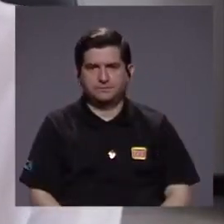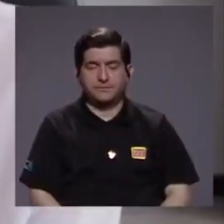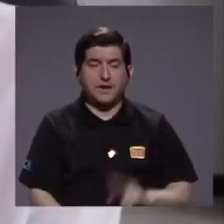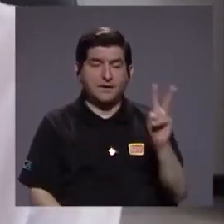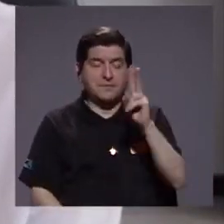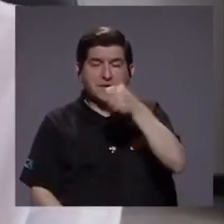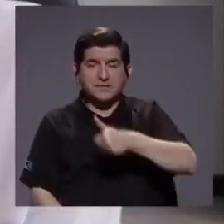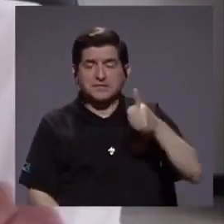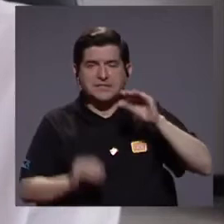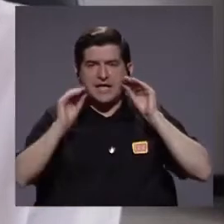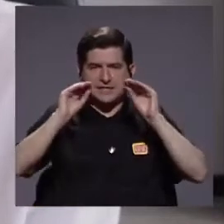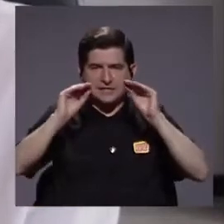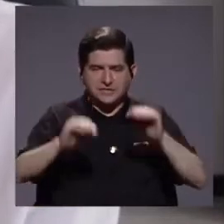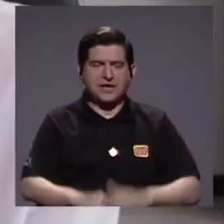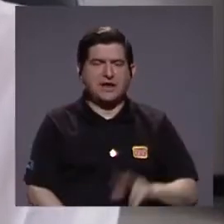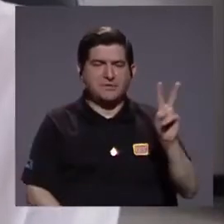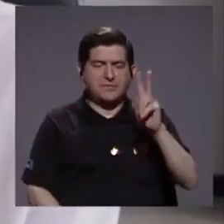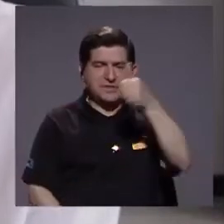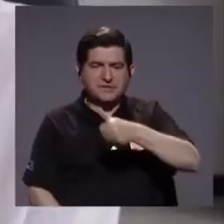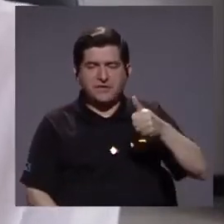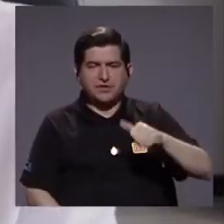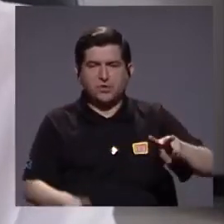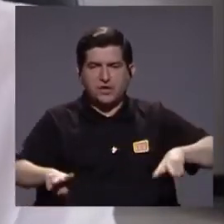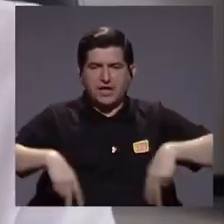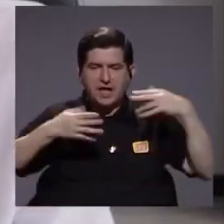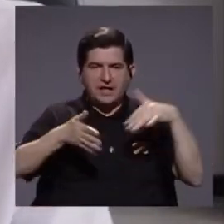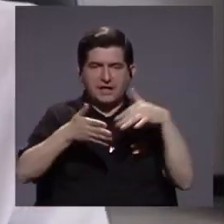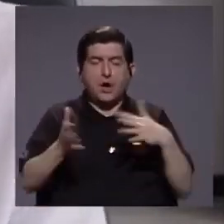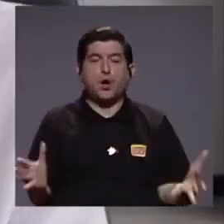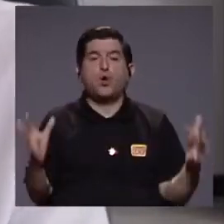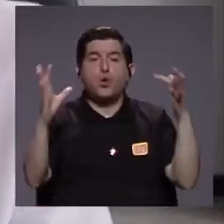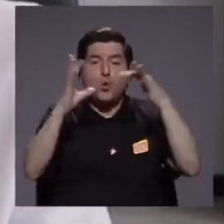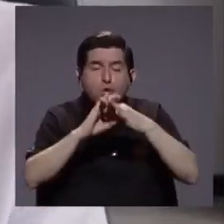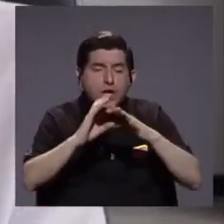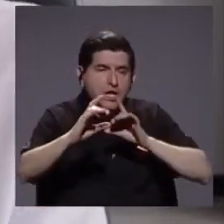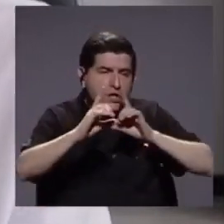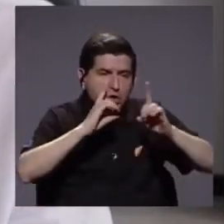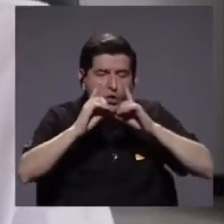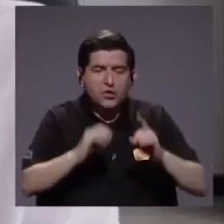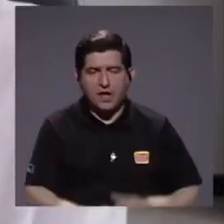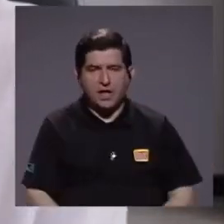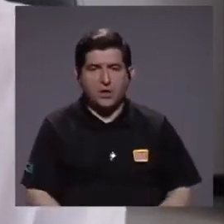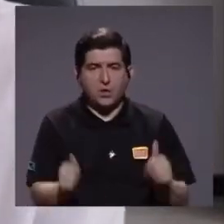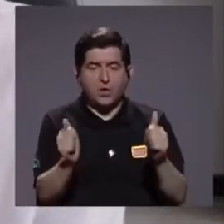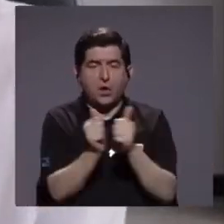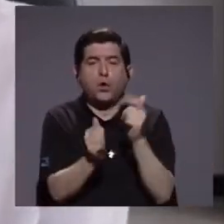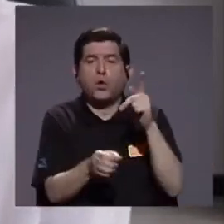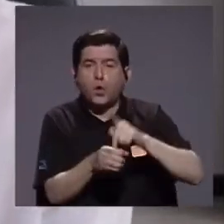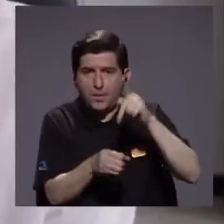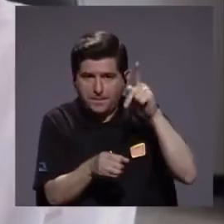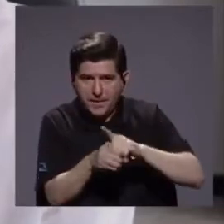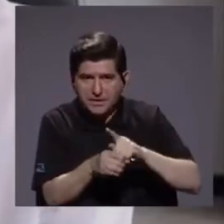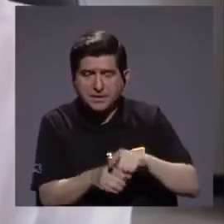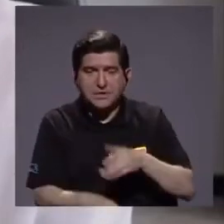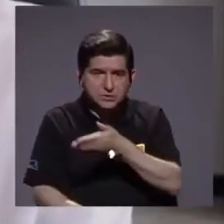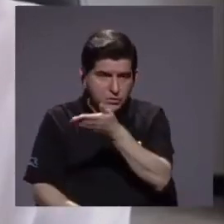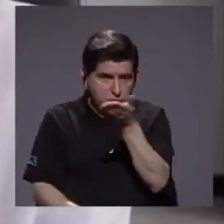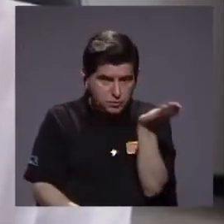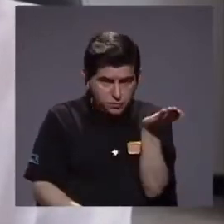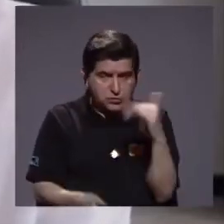la Vicerrectoría de Docencia, a la Vicerrectoría de Vida Estudiantil, en conjunto, en diálogo, en articulación, con participación de ustedes